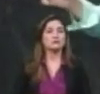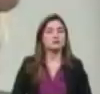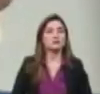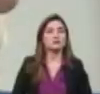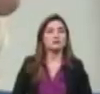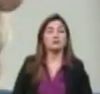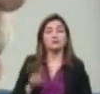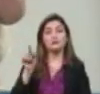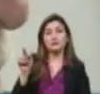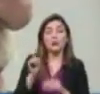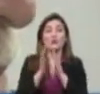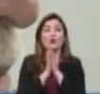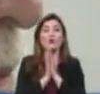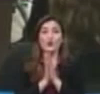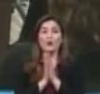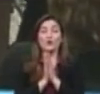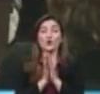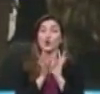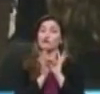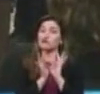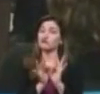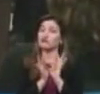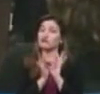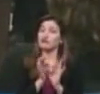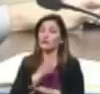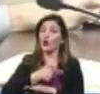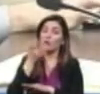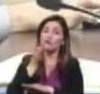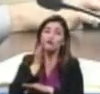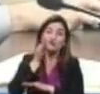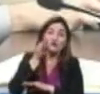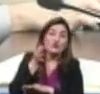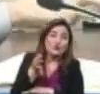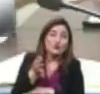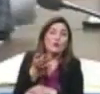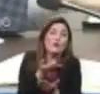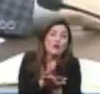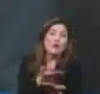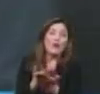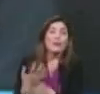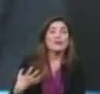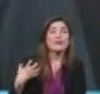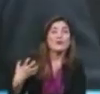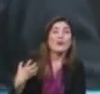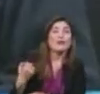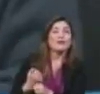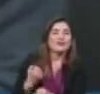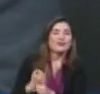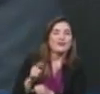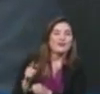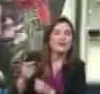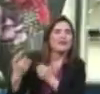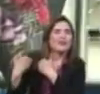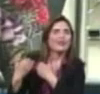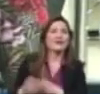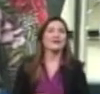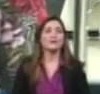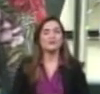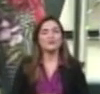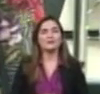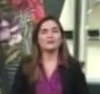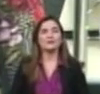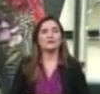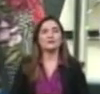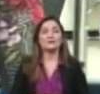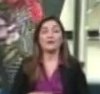Julio César Trujillo les pidió contar con su colaboración para los días venideros, cuando llegarán propuestas y reclamos debido al trabajo que les fue encomendado. Y no fueron los